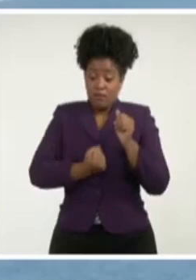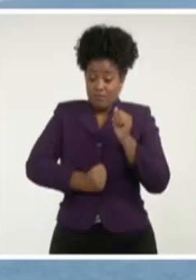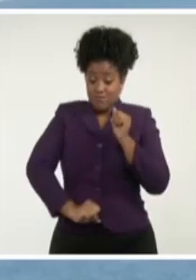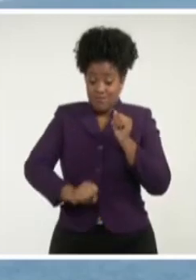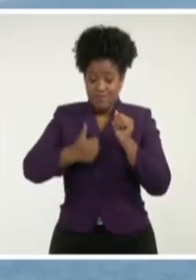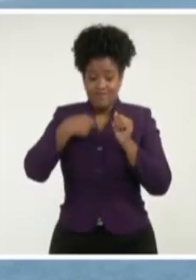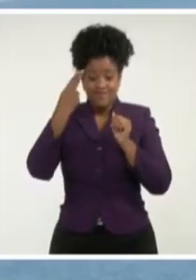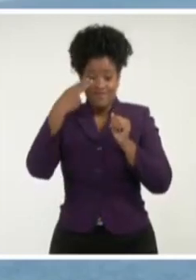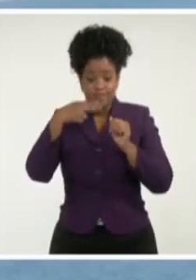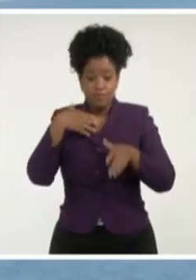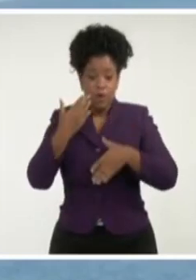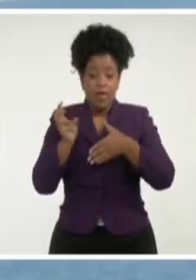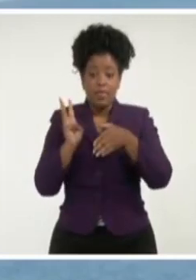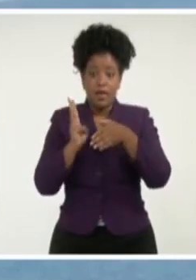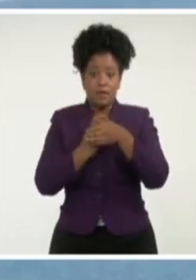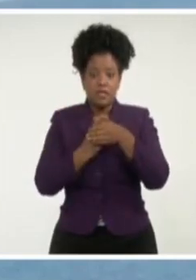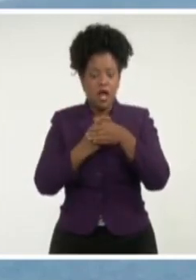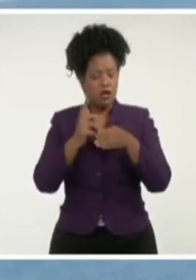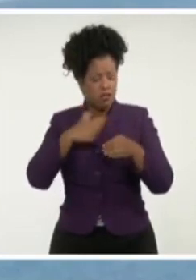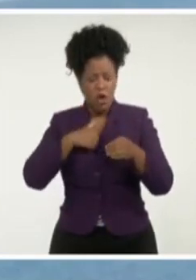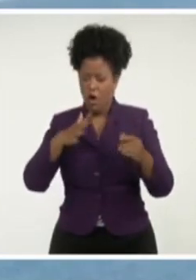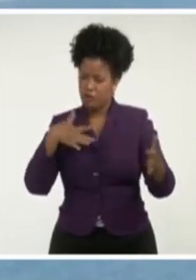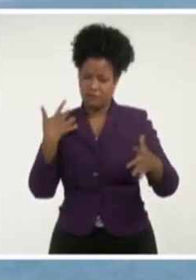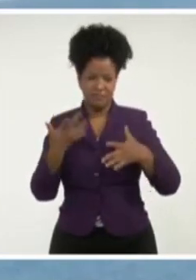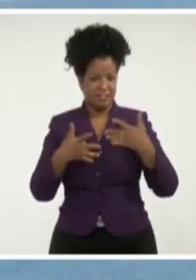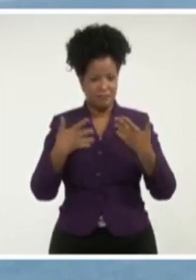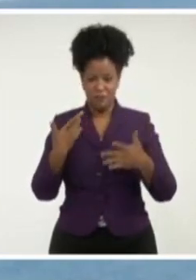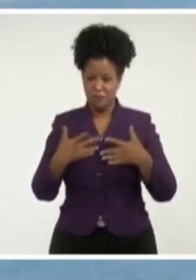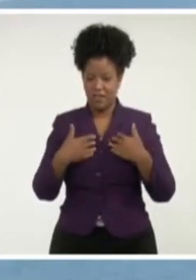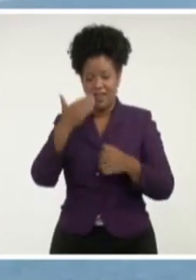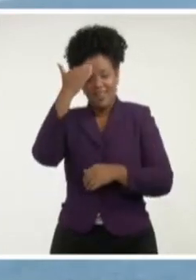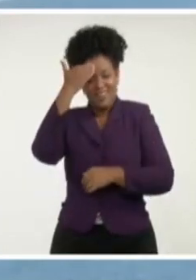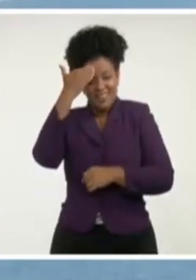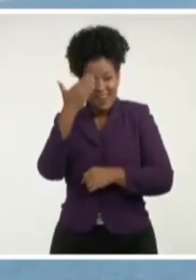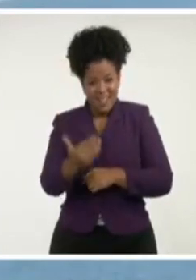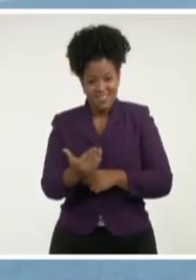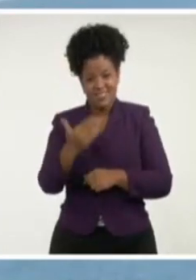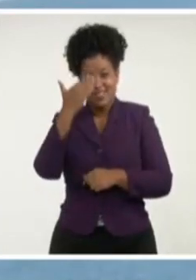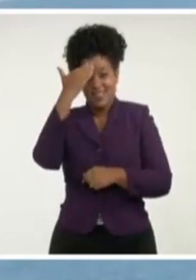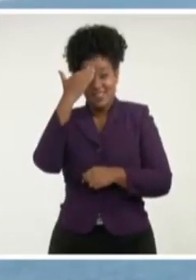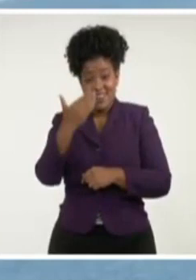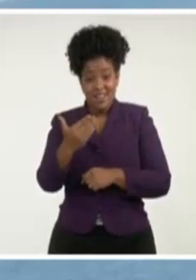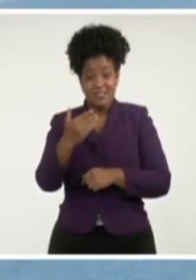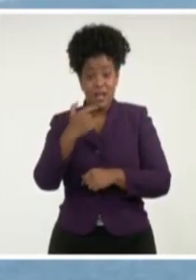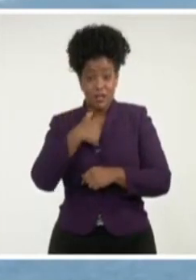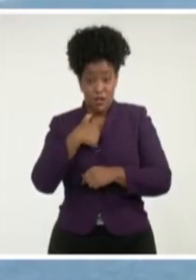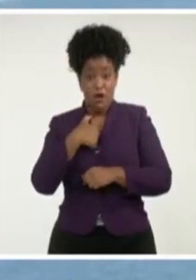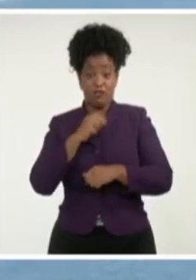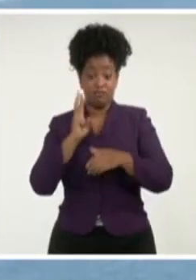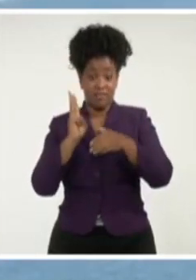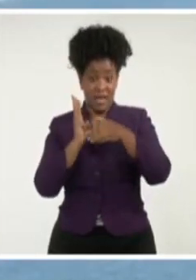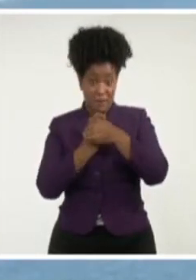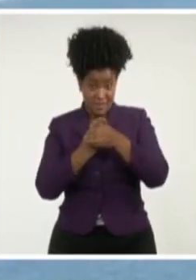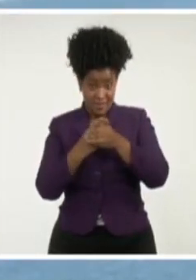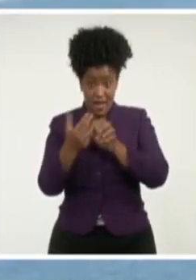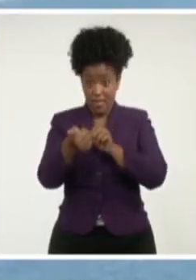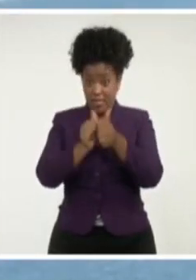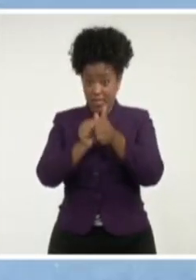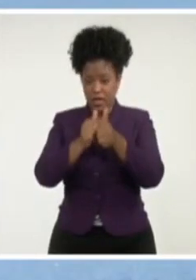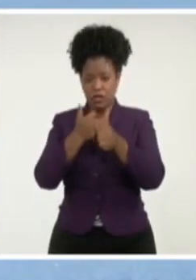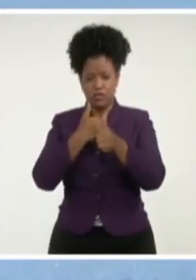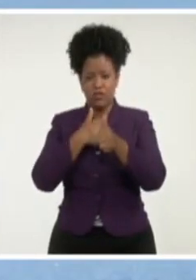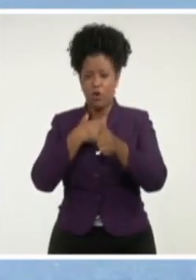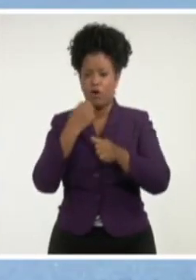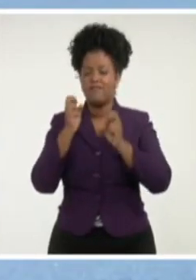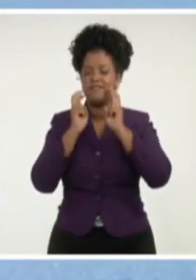así y lo disfruto. Lo disfruto y gracias a que soy una atleta paralímpica he vivido tantas cosas lindas en mi